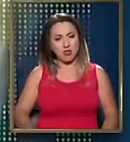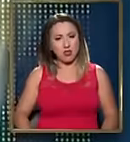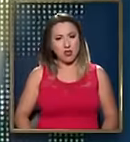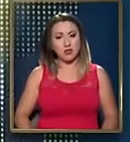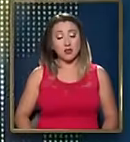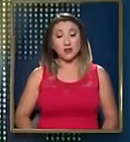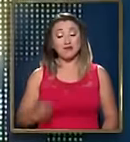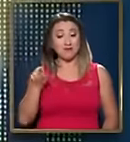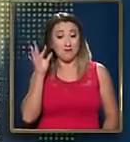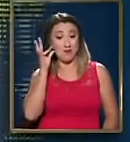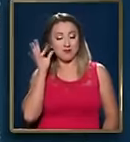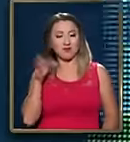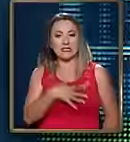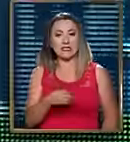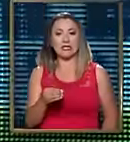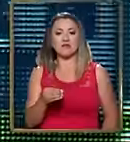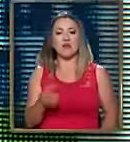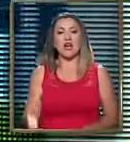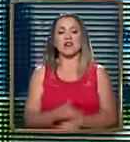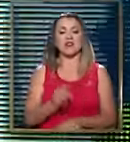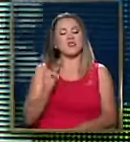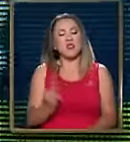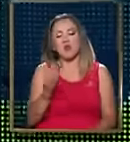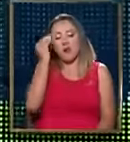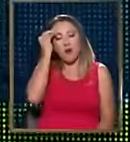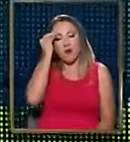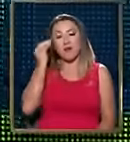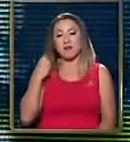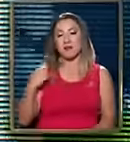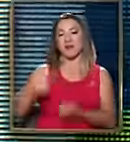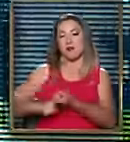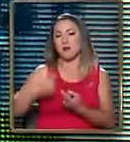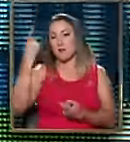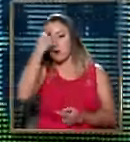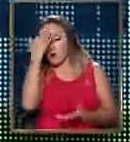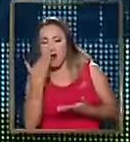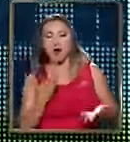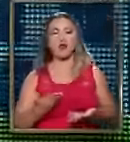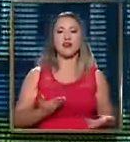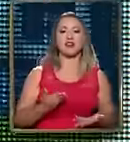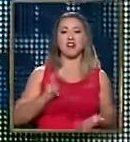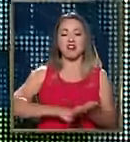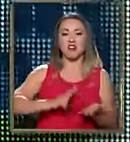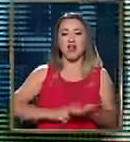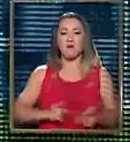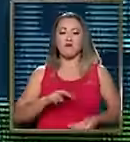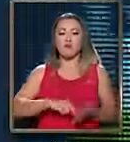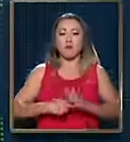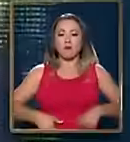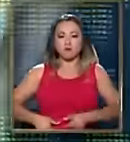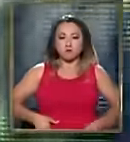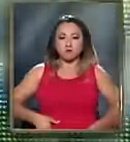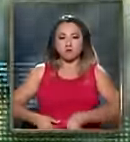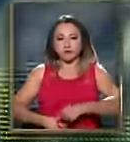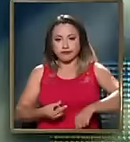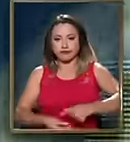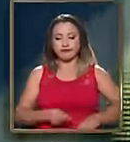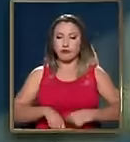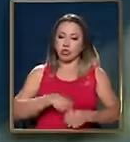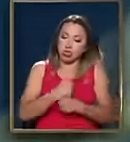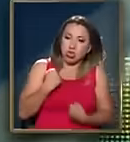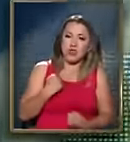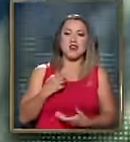Mira, cuando ella iba a nacer, siempre me acuerdo de eso, mi señora preocupada, que no viniera a enredar el cordón umbilical, que esas